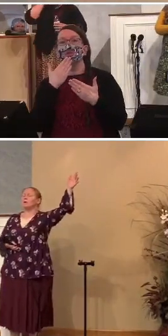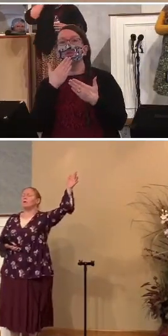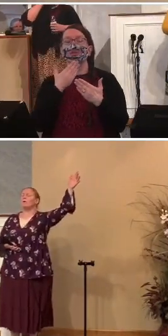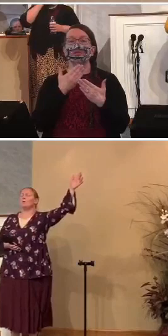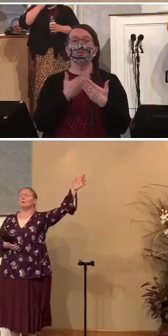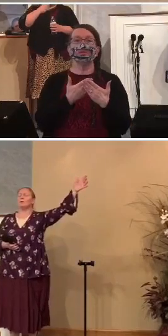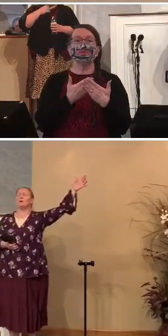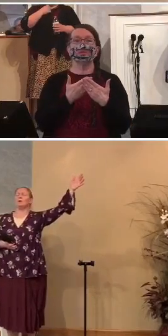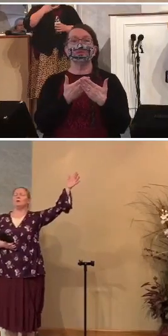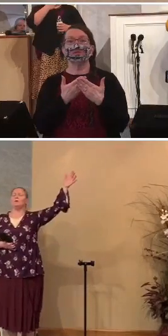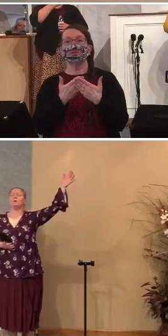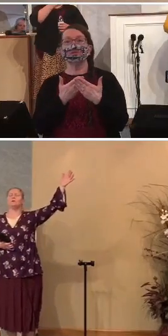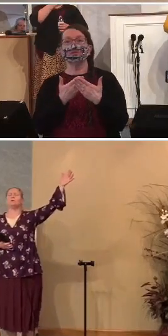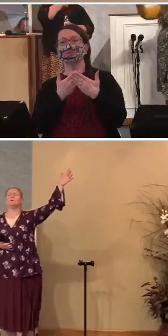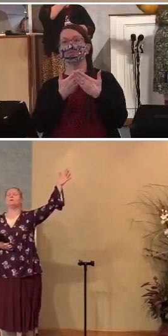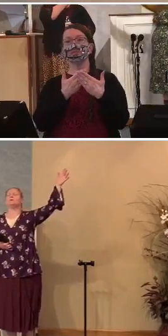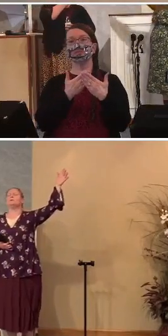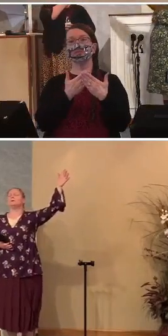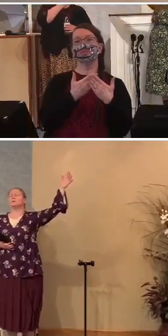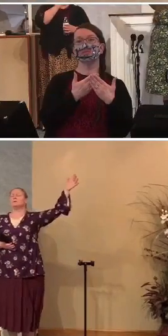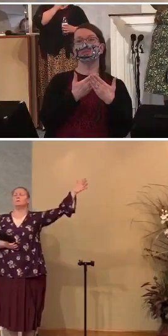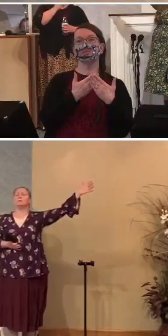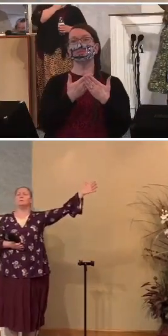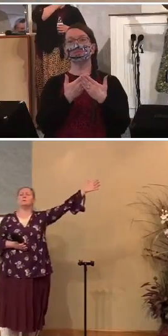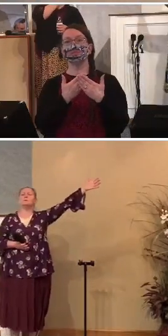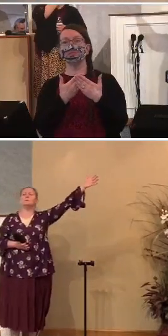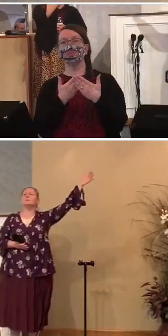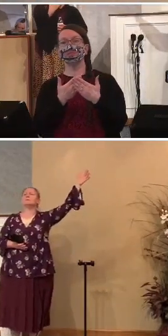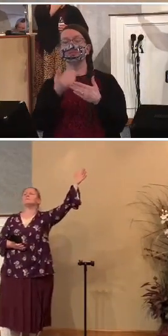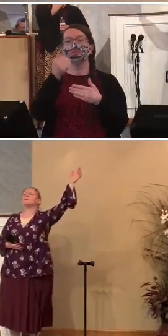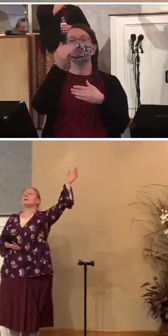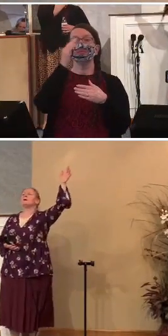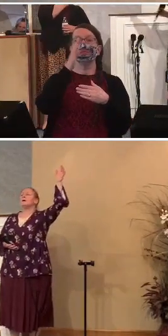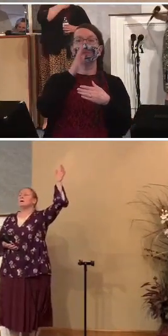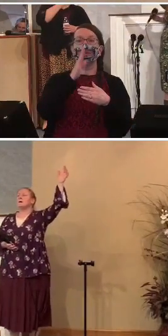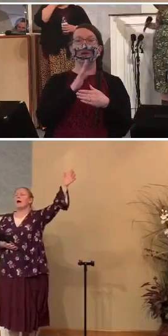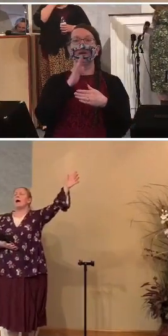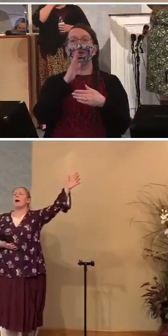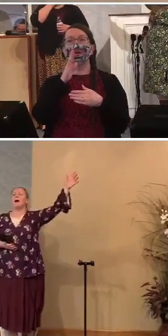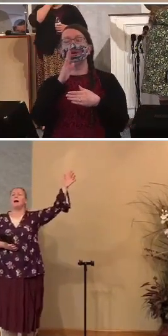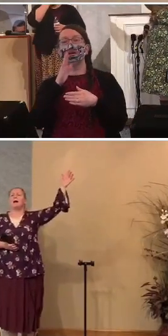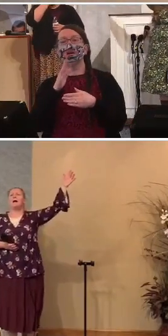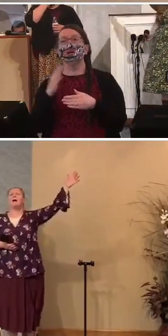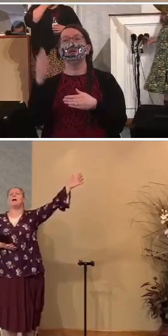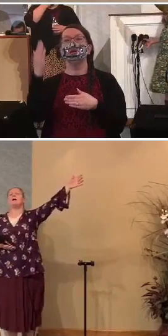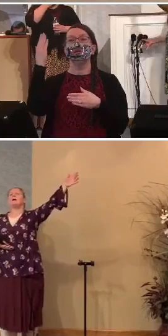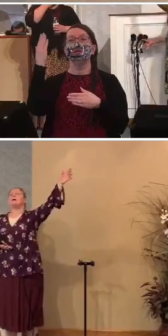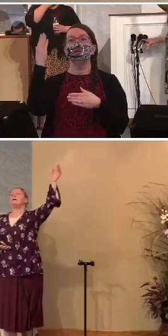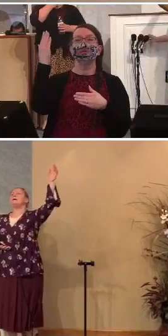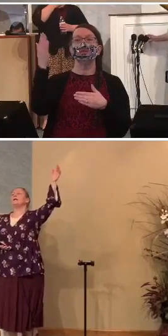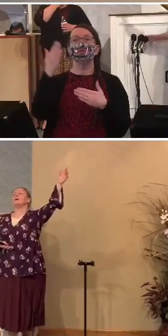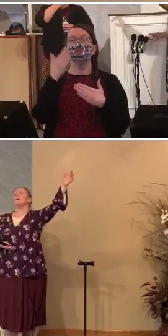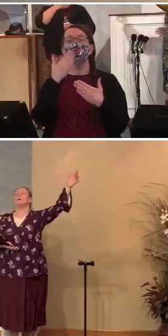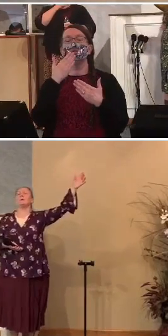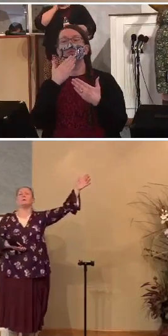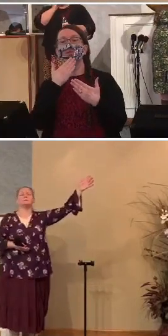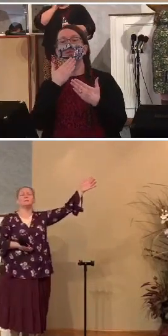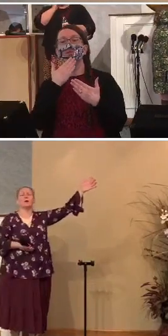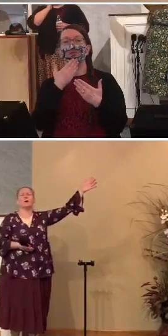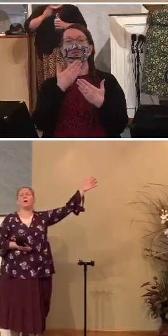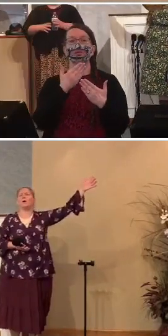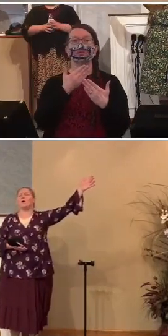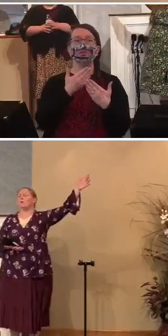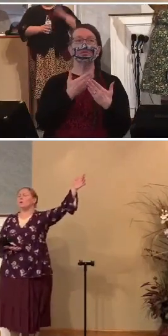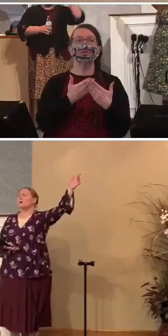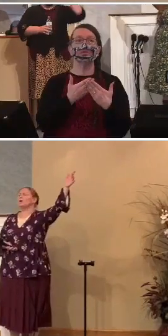Él es tan bueno con nosotros, ¿verdad, iglesia? Él es tan bueno con nosotros. Aleluya, aleluya.